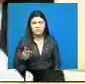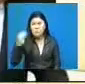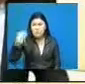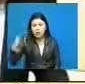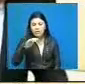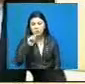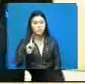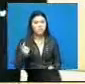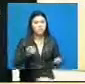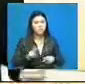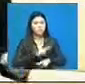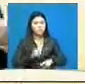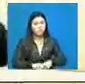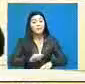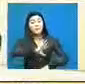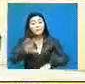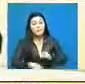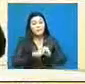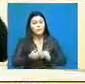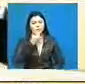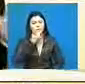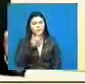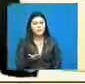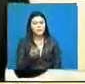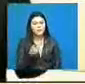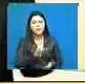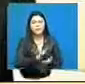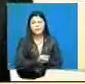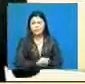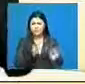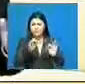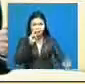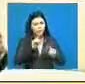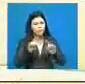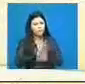O también dejen de decirle que es un despropósito